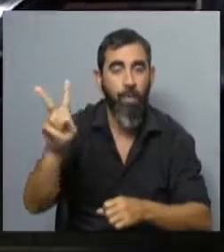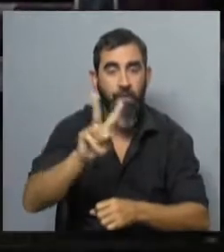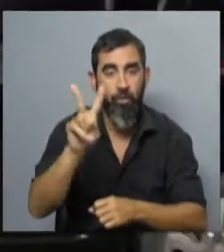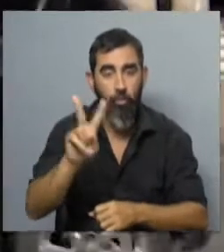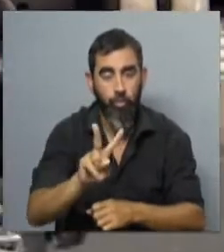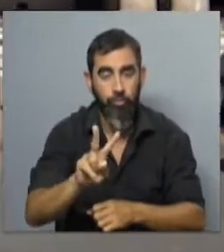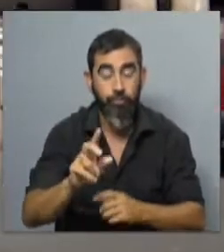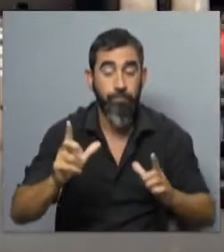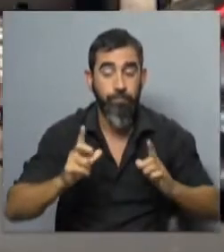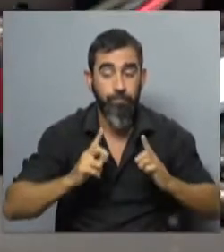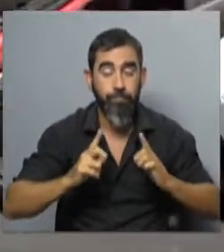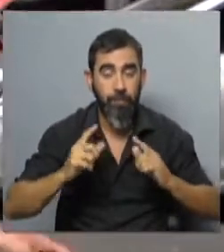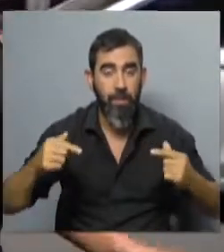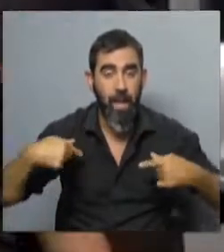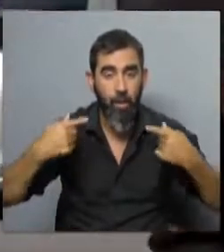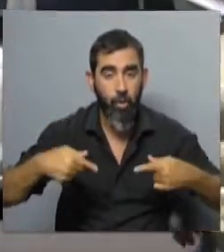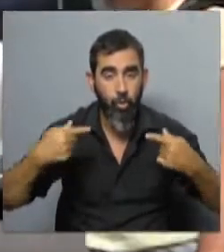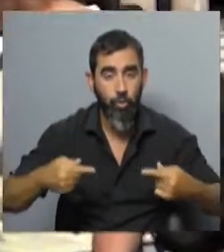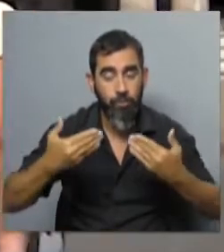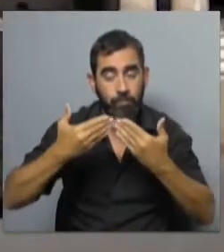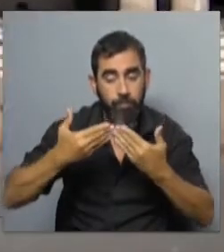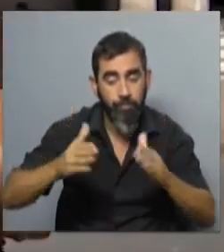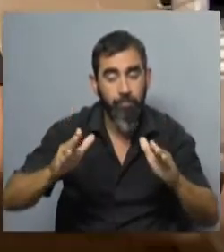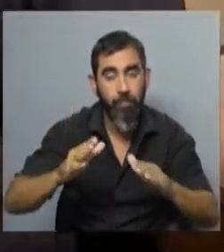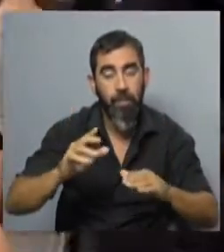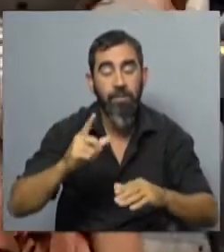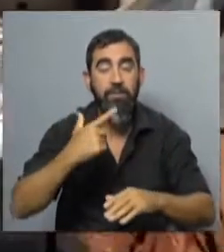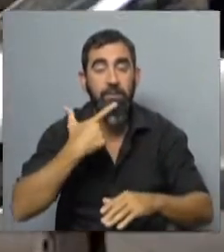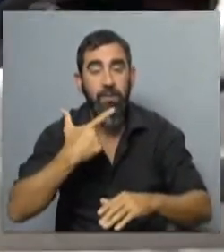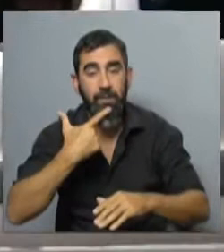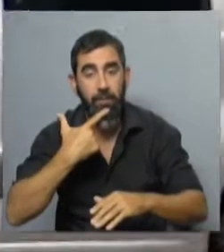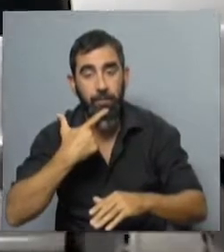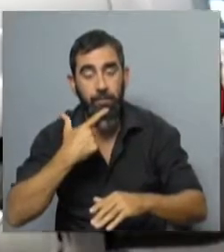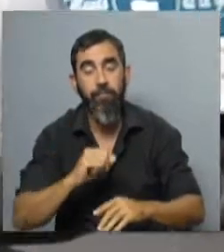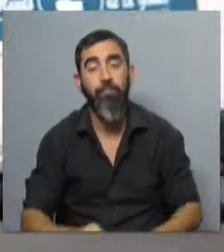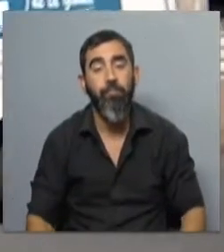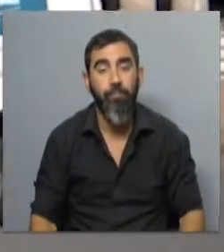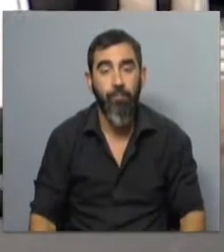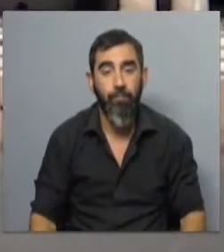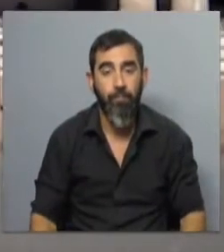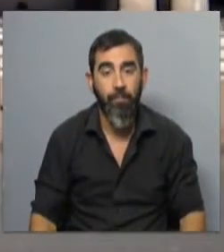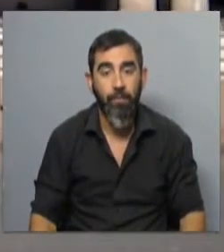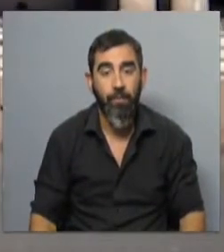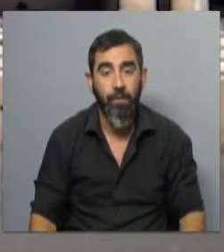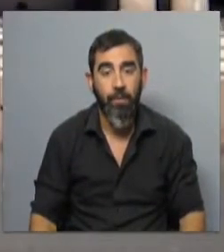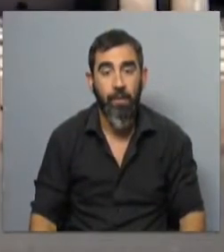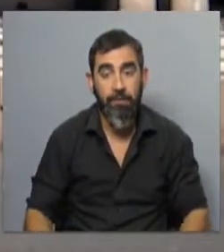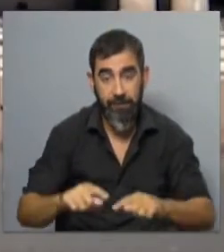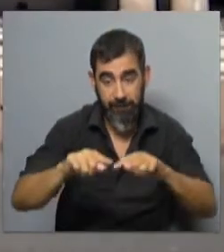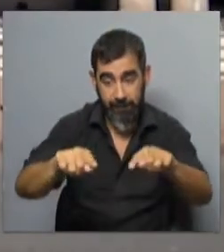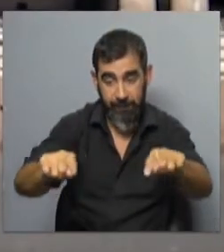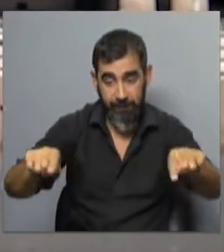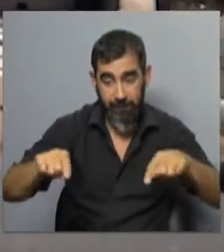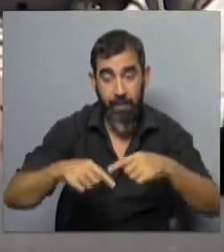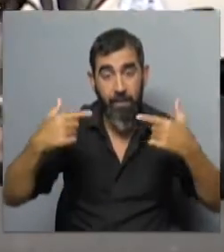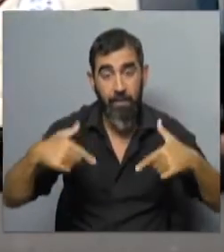Nacional. Esperando la Carroza está previsto para estrenarse en el mes de septiembre. Un dato significativo, Rosina, es que las salas de la